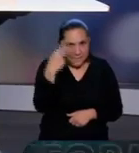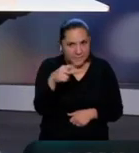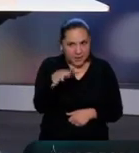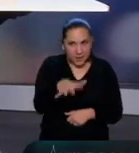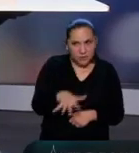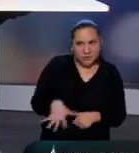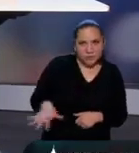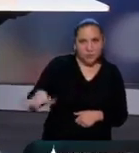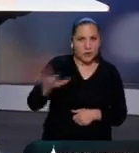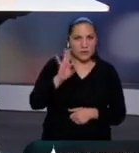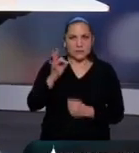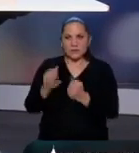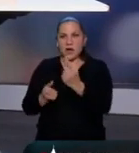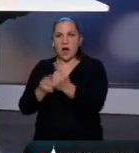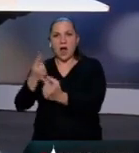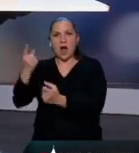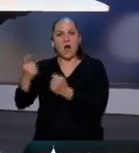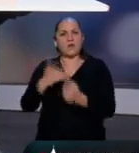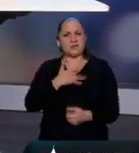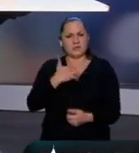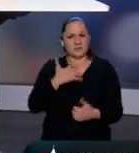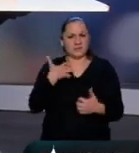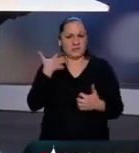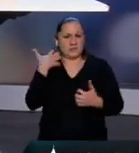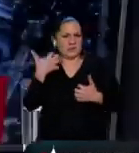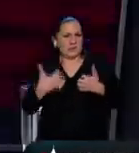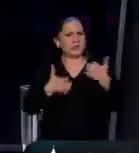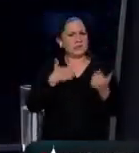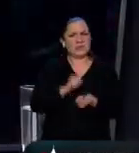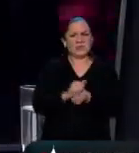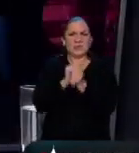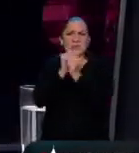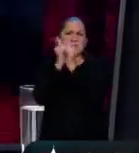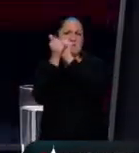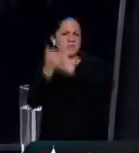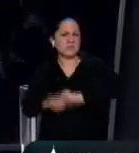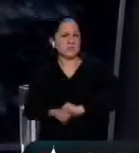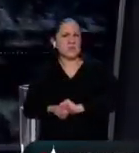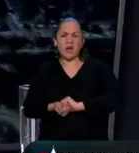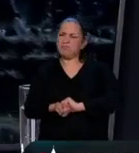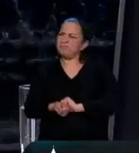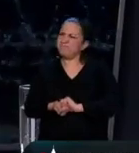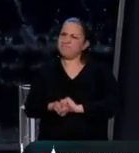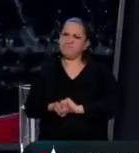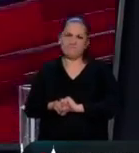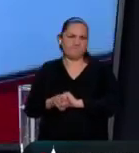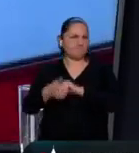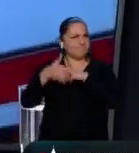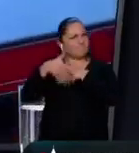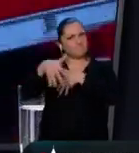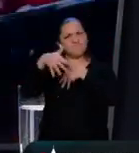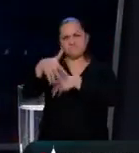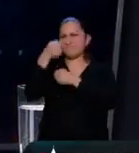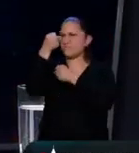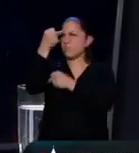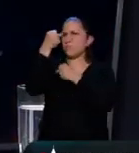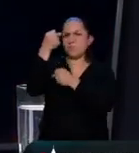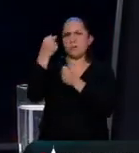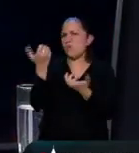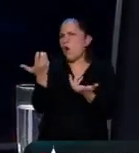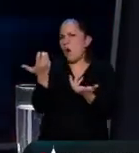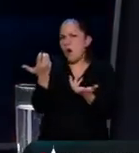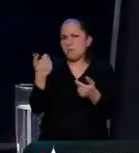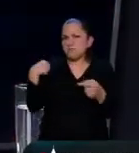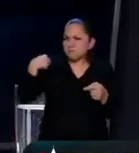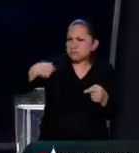bronco, todos esos miedos. ¿Por qué? Porque hay la noción en esas élites de que ha habido un acaparamiento completamente asimétrico,